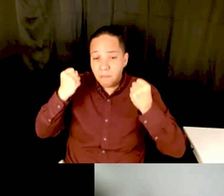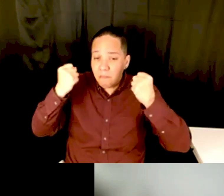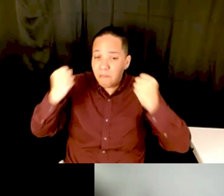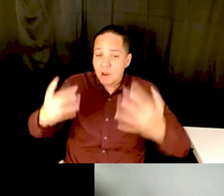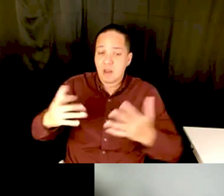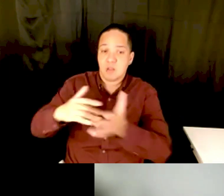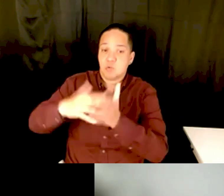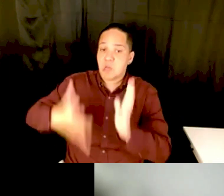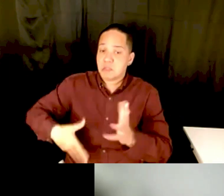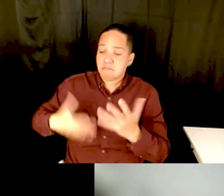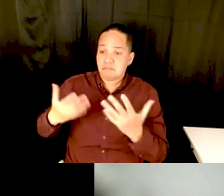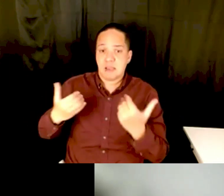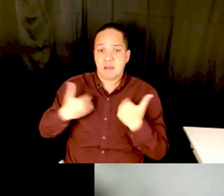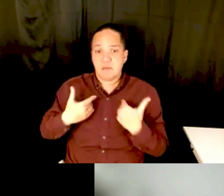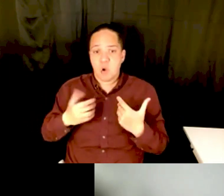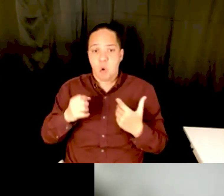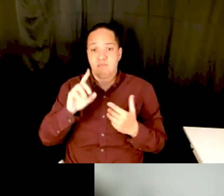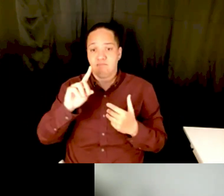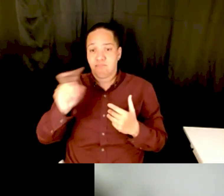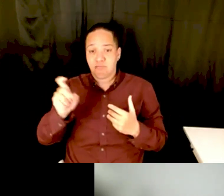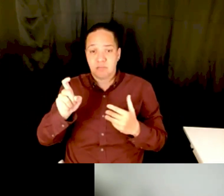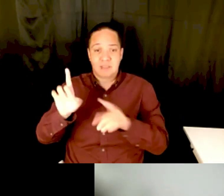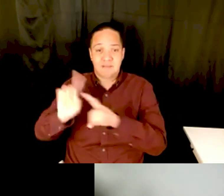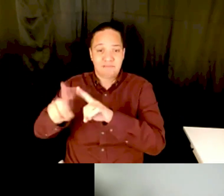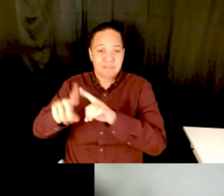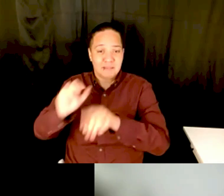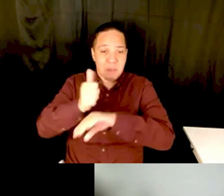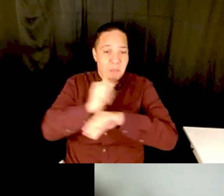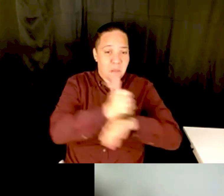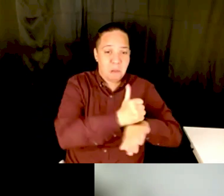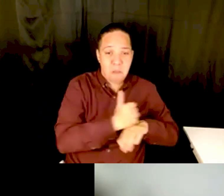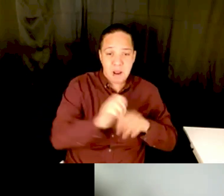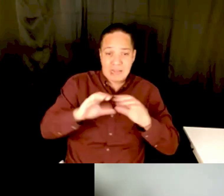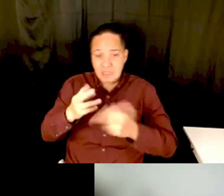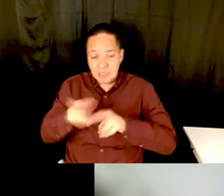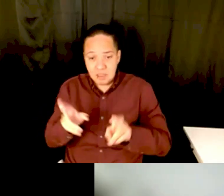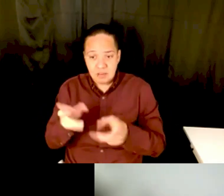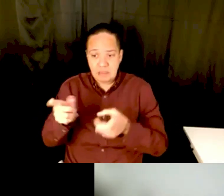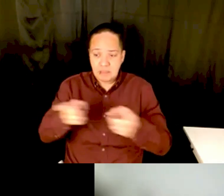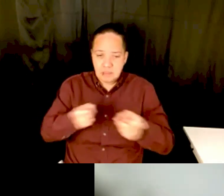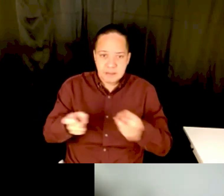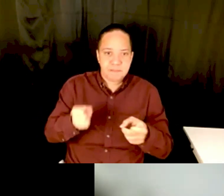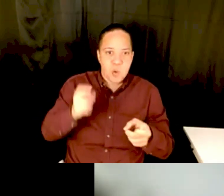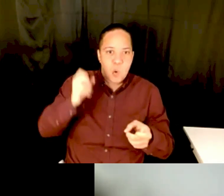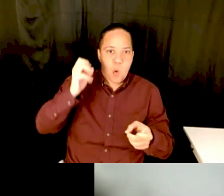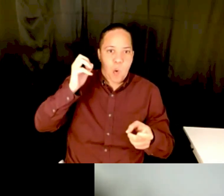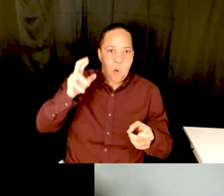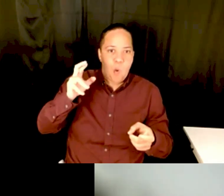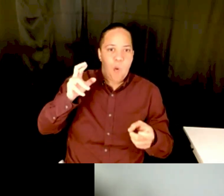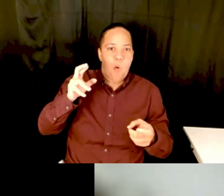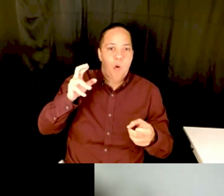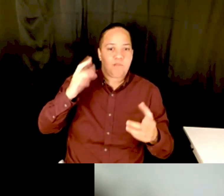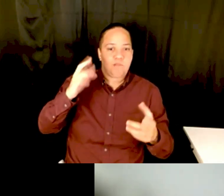que tiene o por la cantidad de diagnósticos difíciles que está manejando o porque hay una crisis